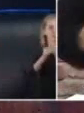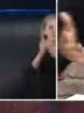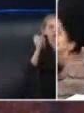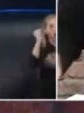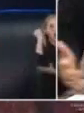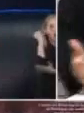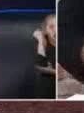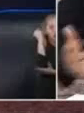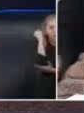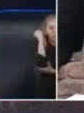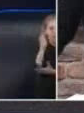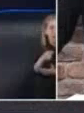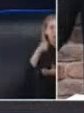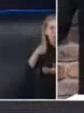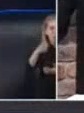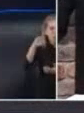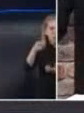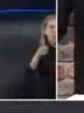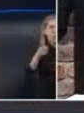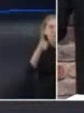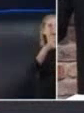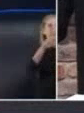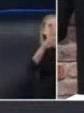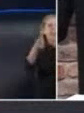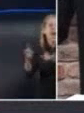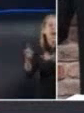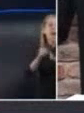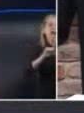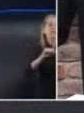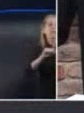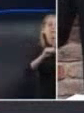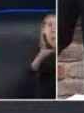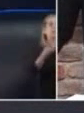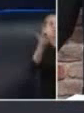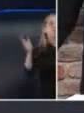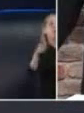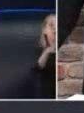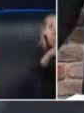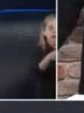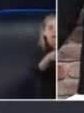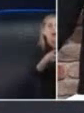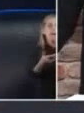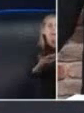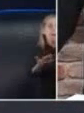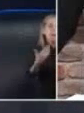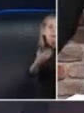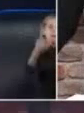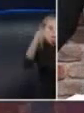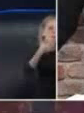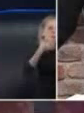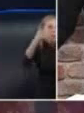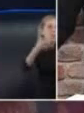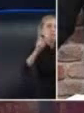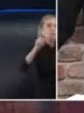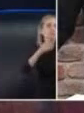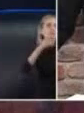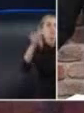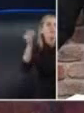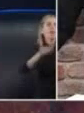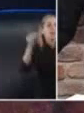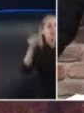gente mira esto con con seriedad pero es un poco lo que está lo que está pasando no el mercado y el mercado fue el